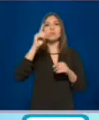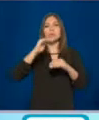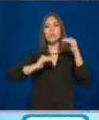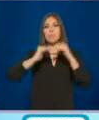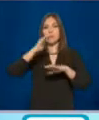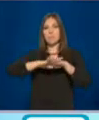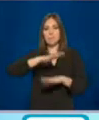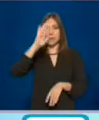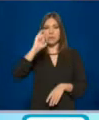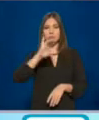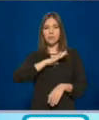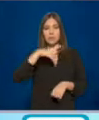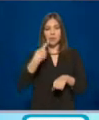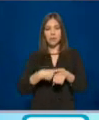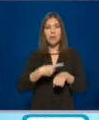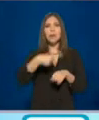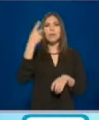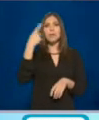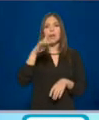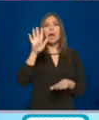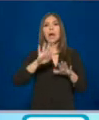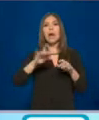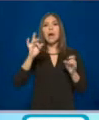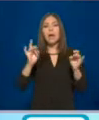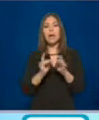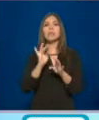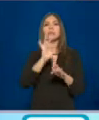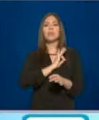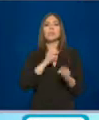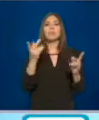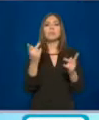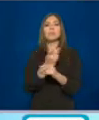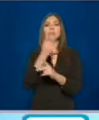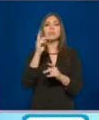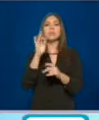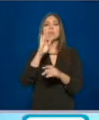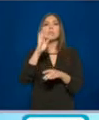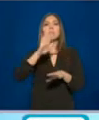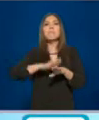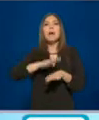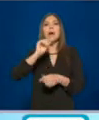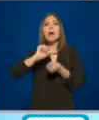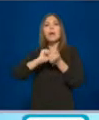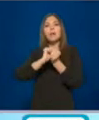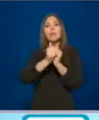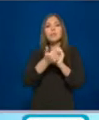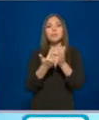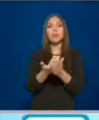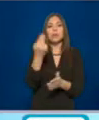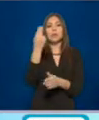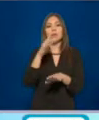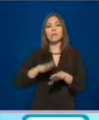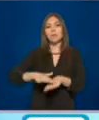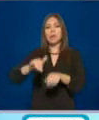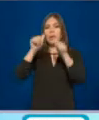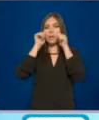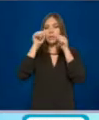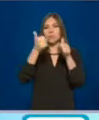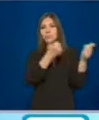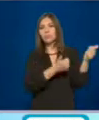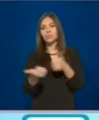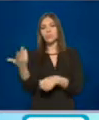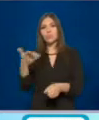poco frecuente, ¿no? Pero sí llega a suceder. Sí va a suceder que puede haber complicaciones a otro nivel que requieren obviamente ya atención